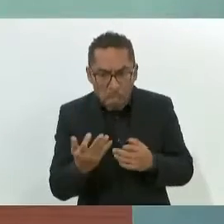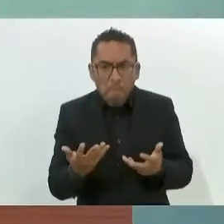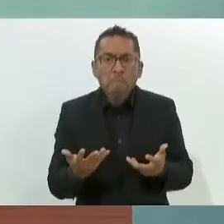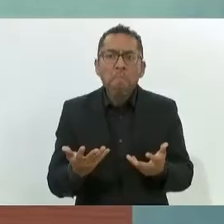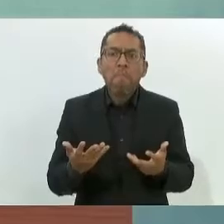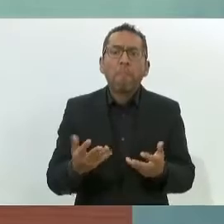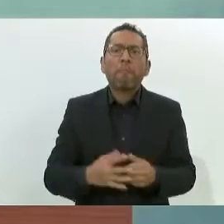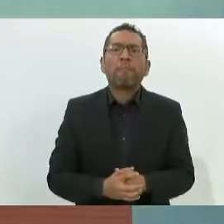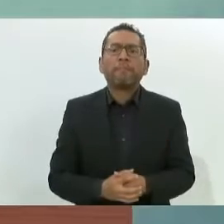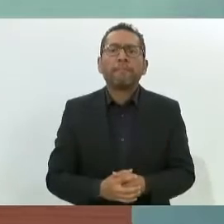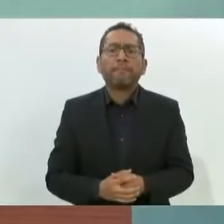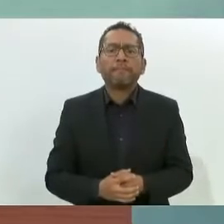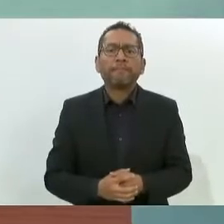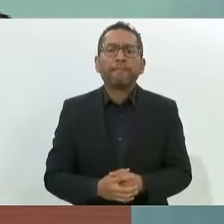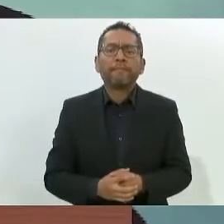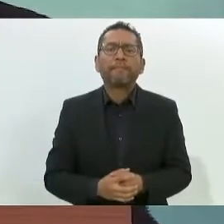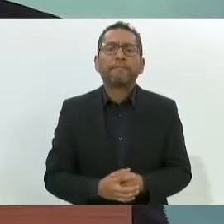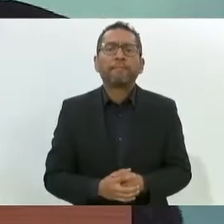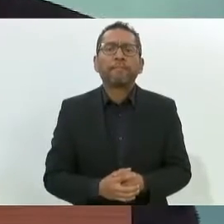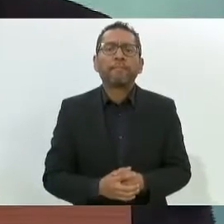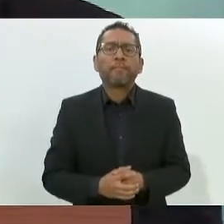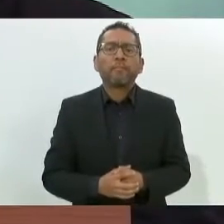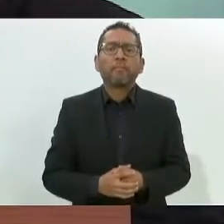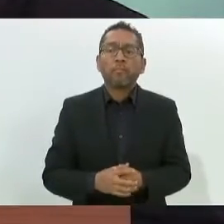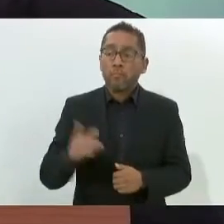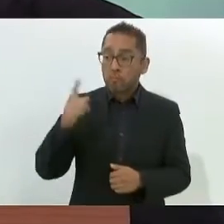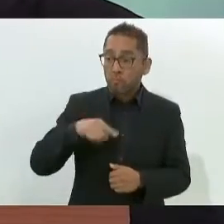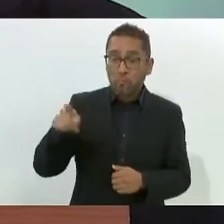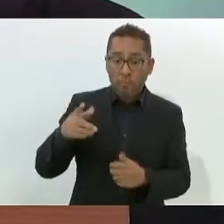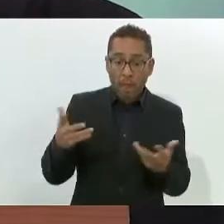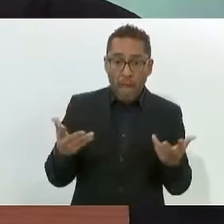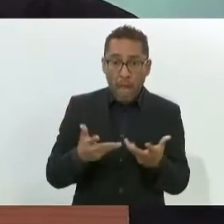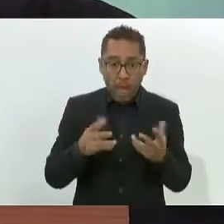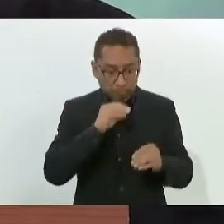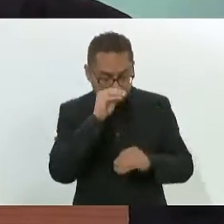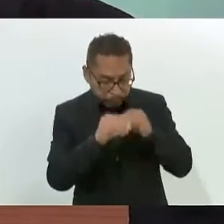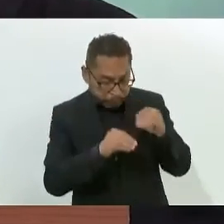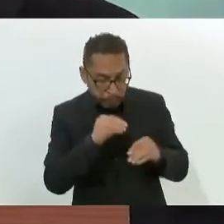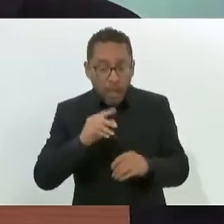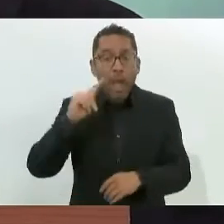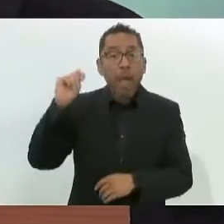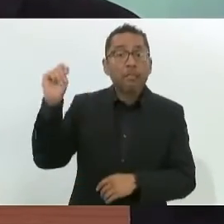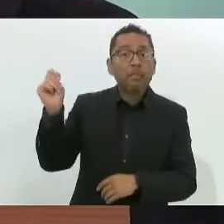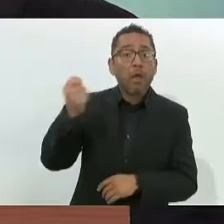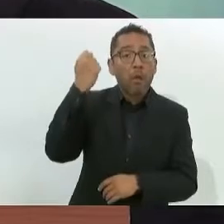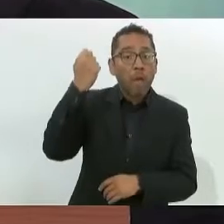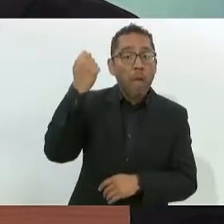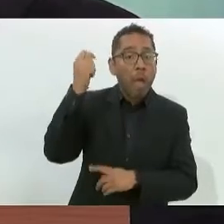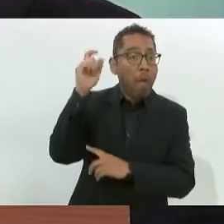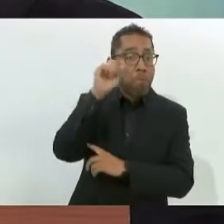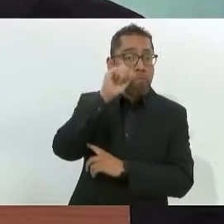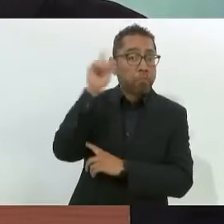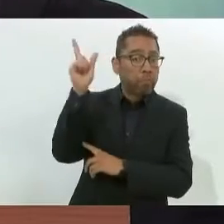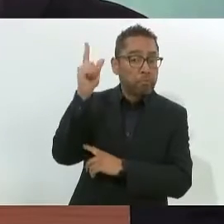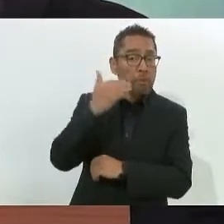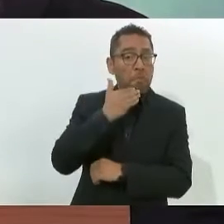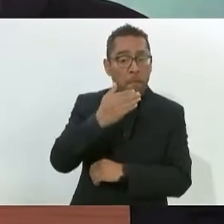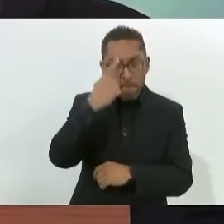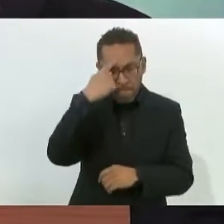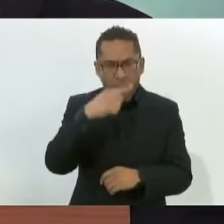han desarrollado buenas tecnologías para producir